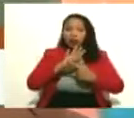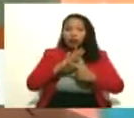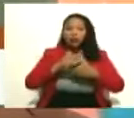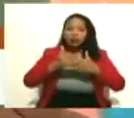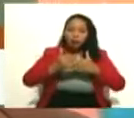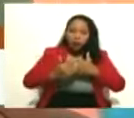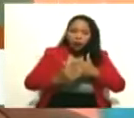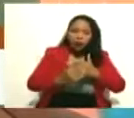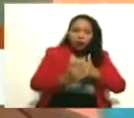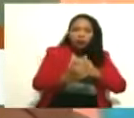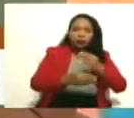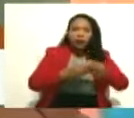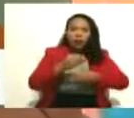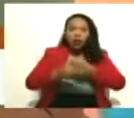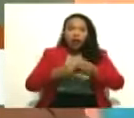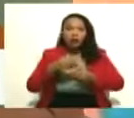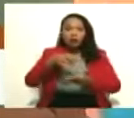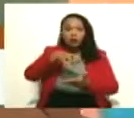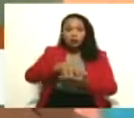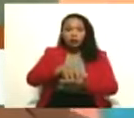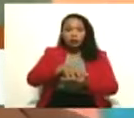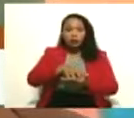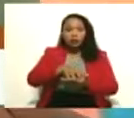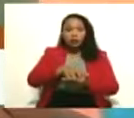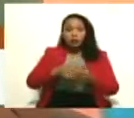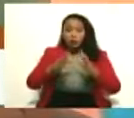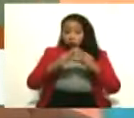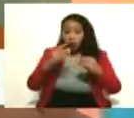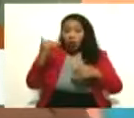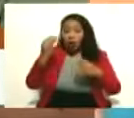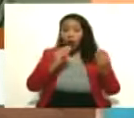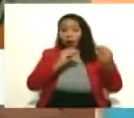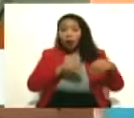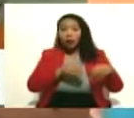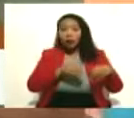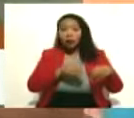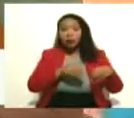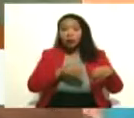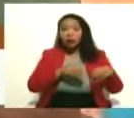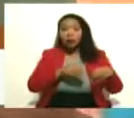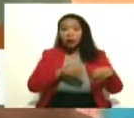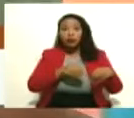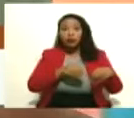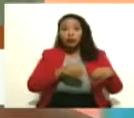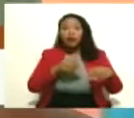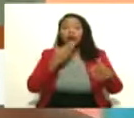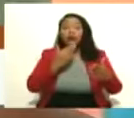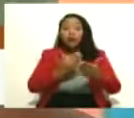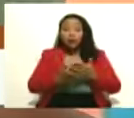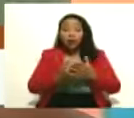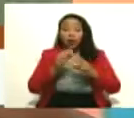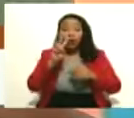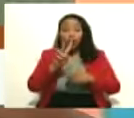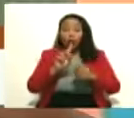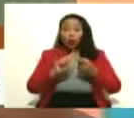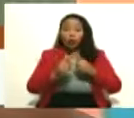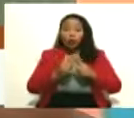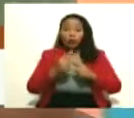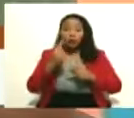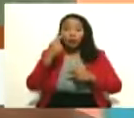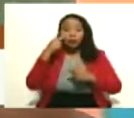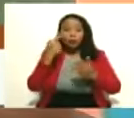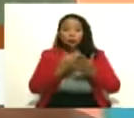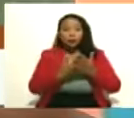adelante, que es crear el Estado. Si todos estamos de acuerdo, va a permitir dos cosas fundamentales. Primero,